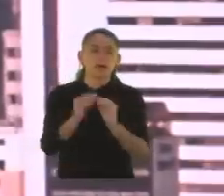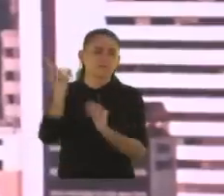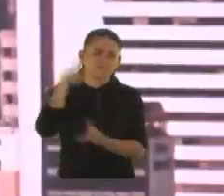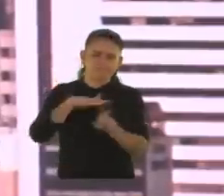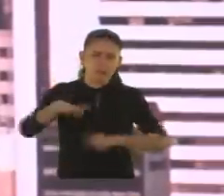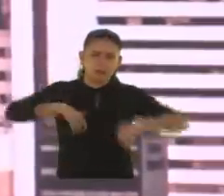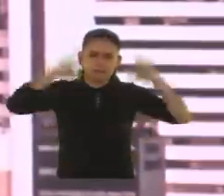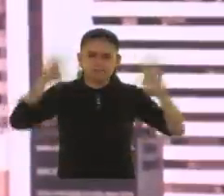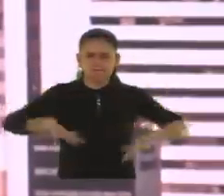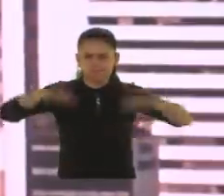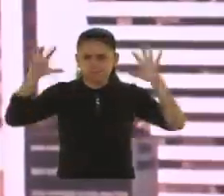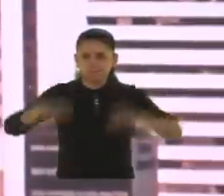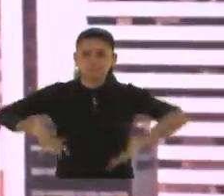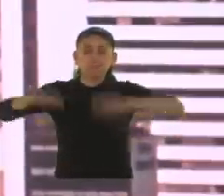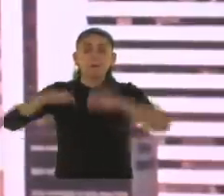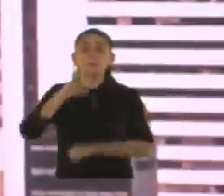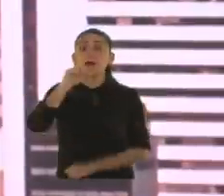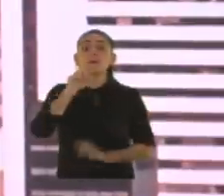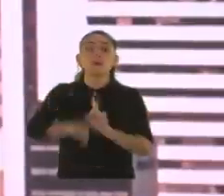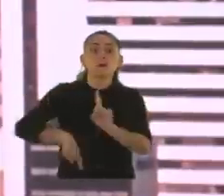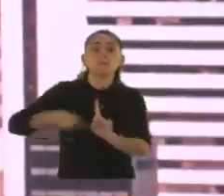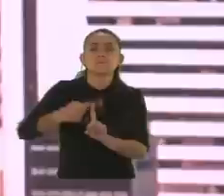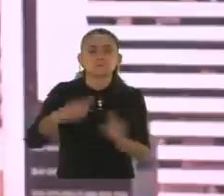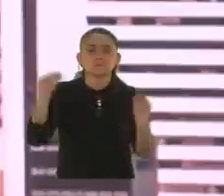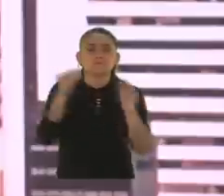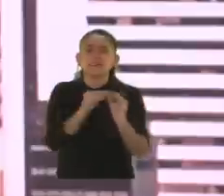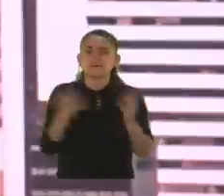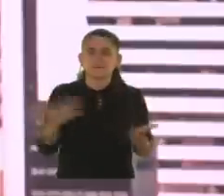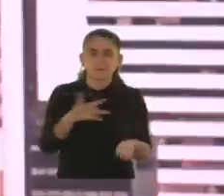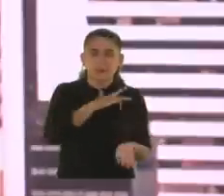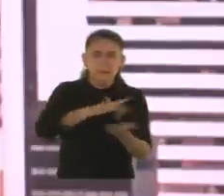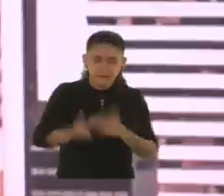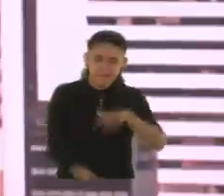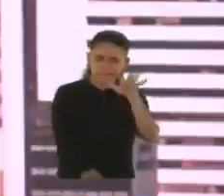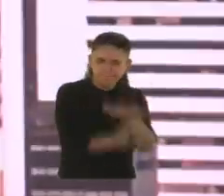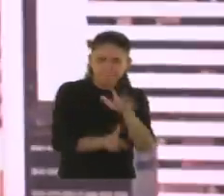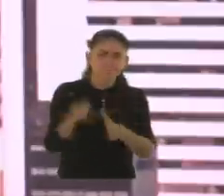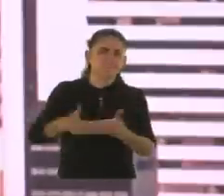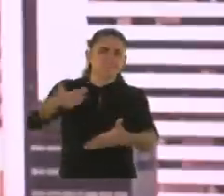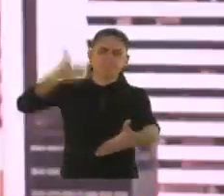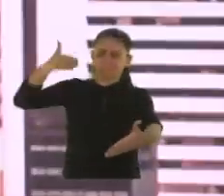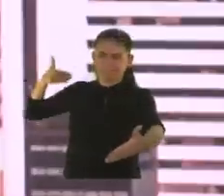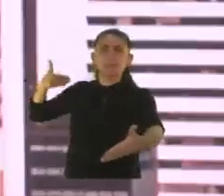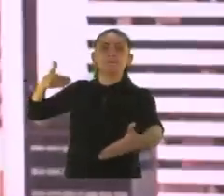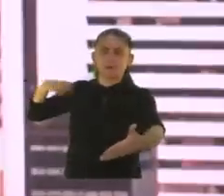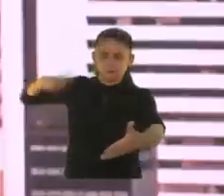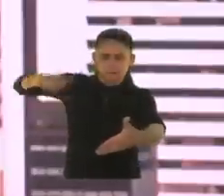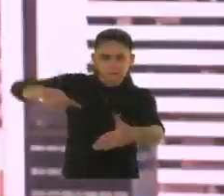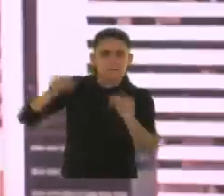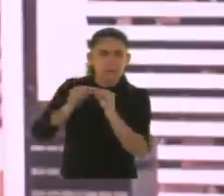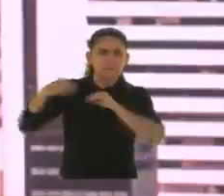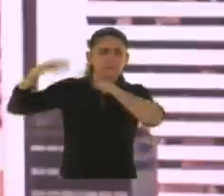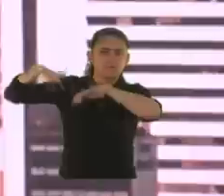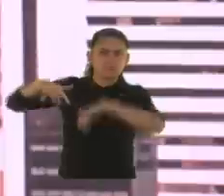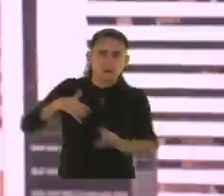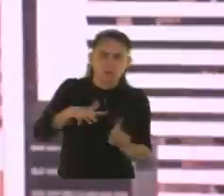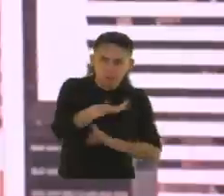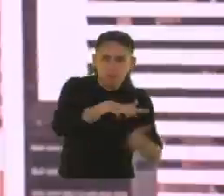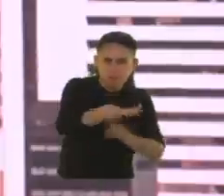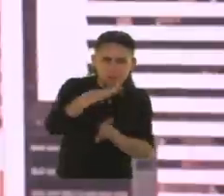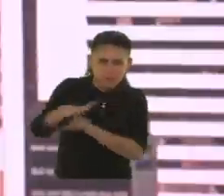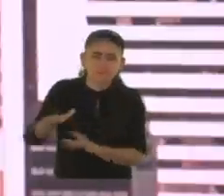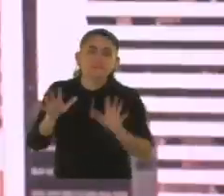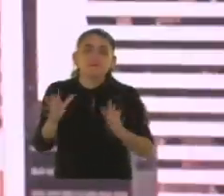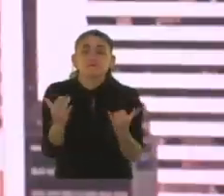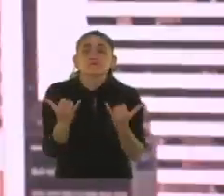lluvias, pero a eso además se le suman algunas emergencias que vienen de tiempo atrás y que con los aguaceros pues se han incrementado. Pues ese es el caso